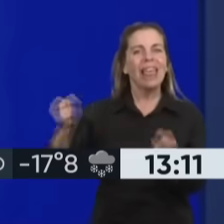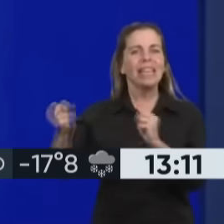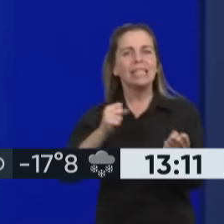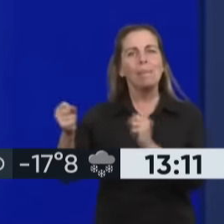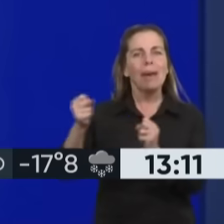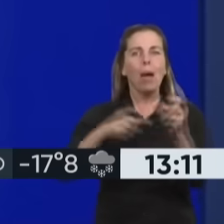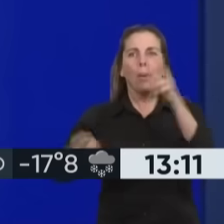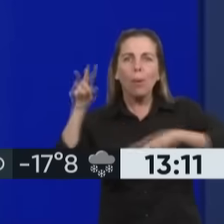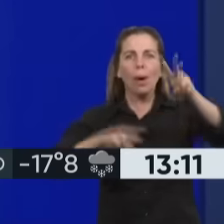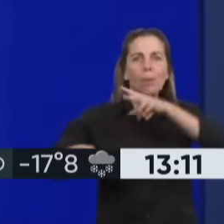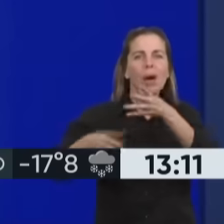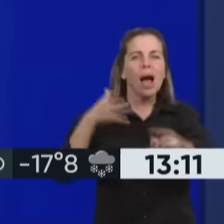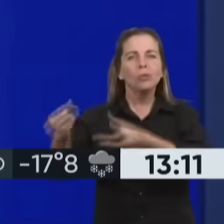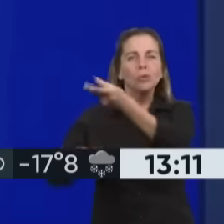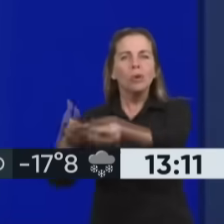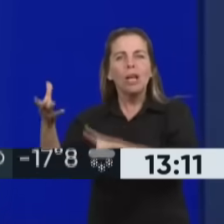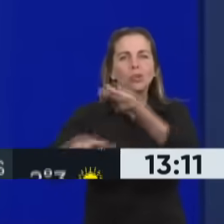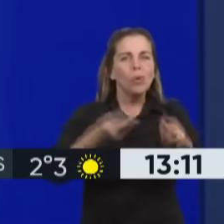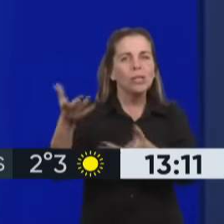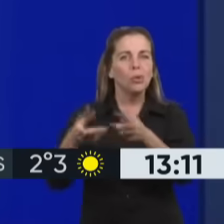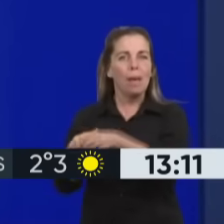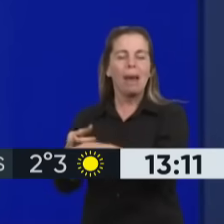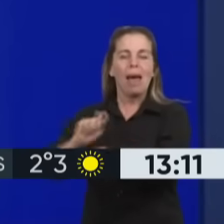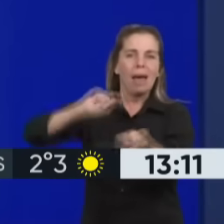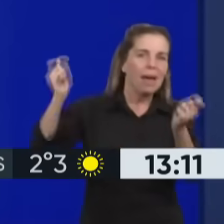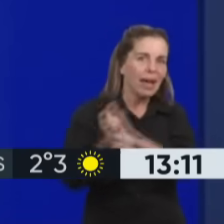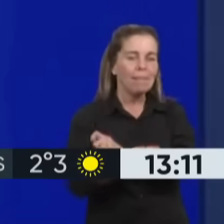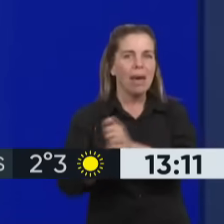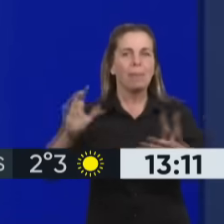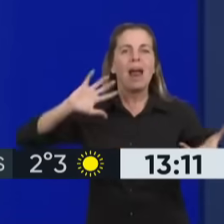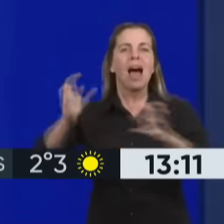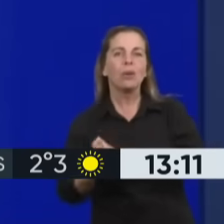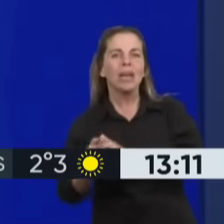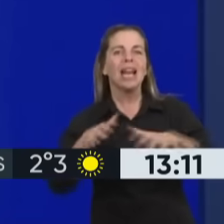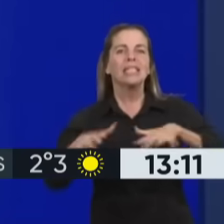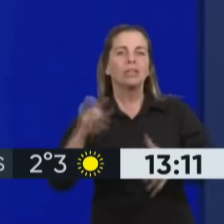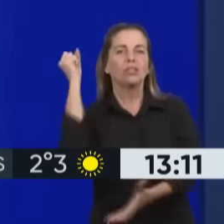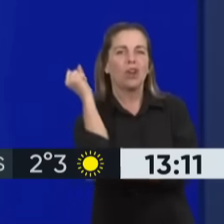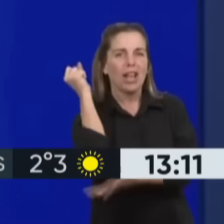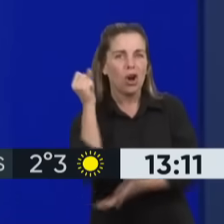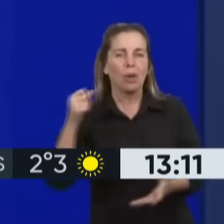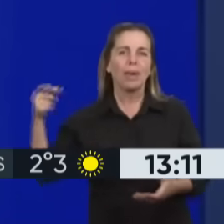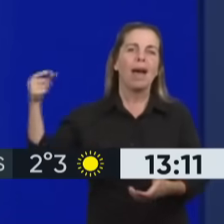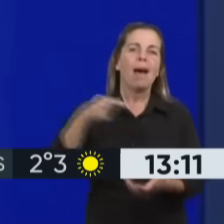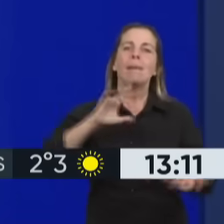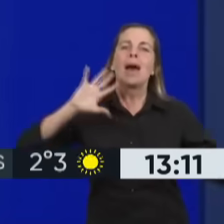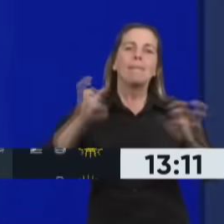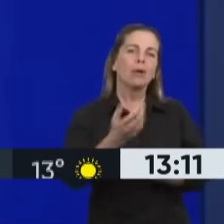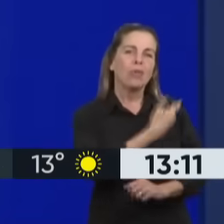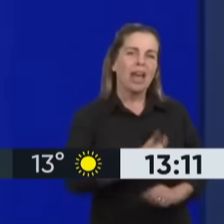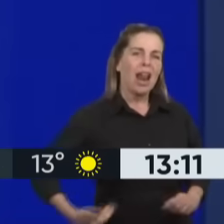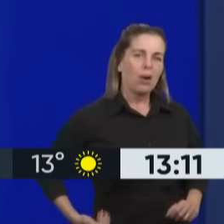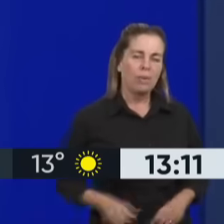cualquier recurso a su alcance para detonar el orden macroeconómico y generar una crisis que termine con el gobierno elegido por el voto